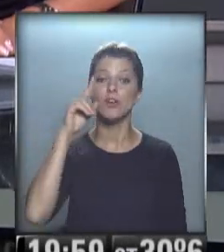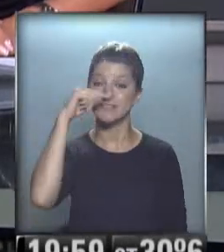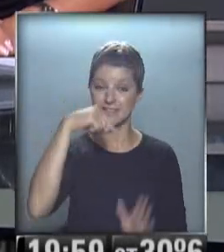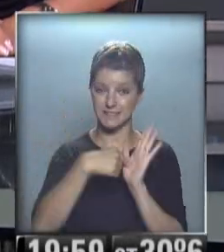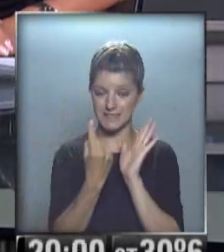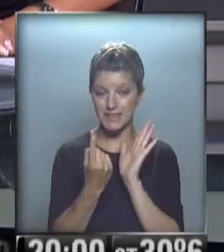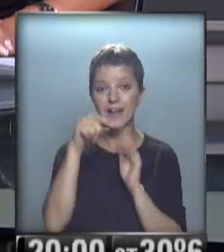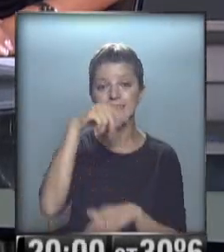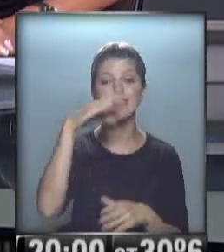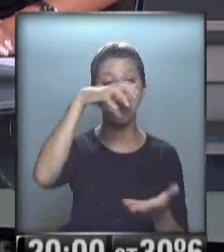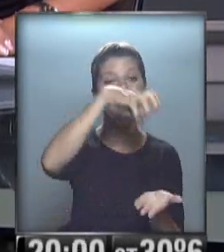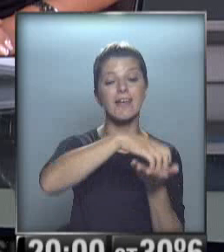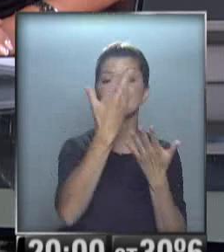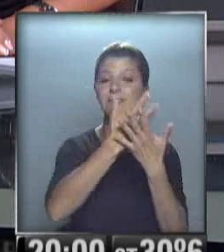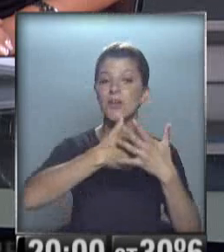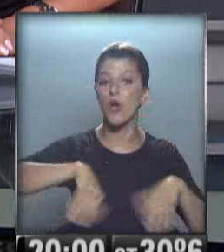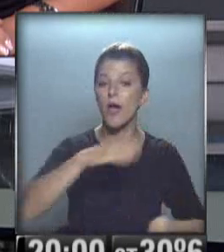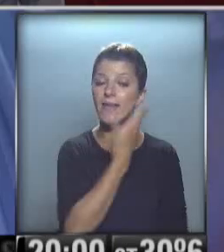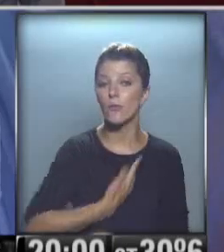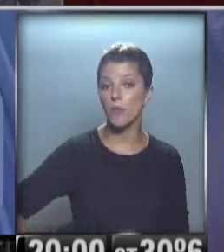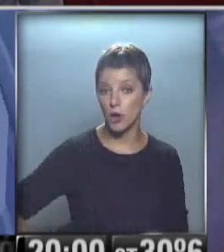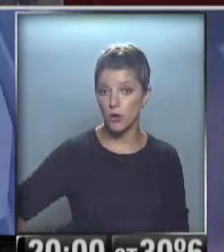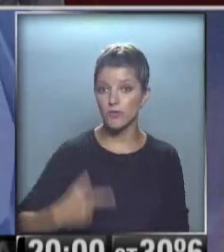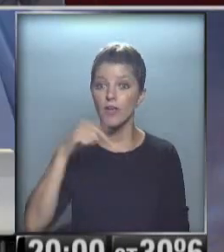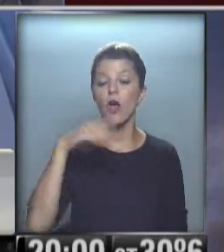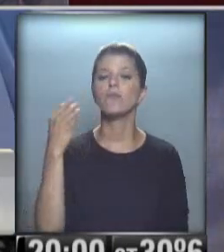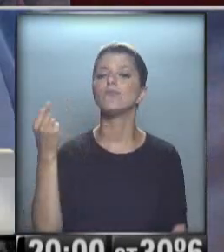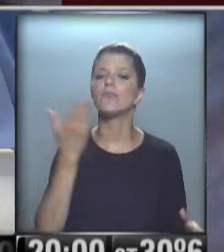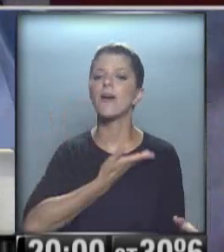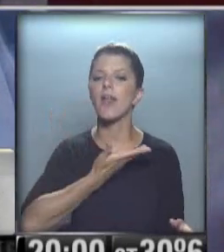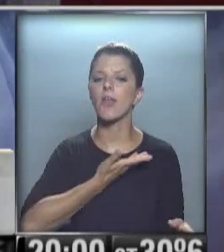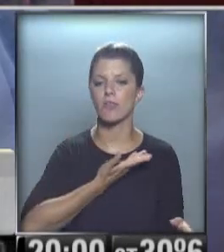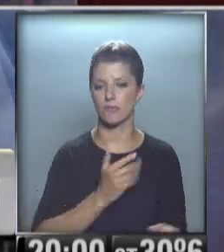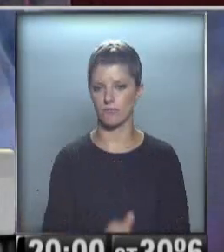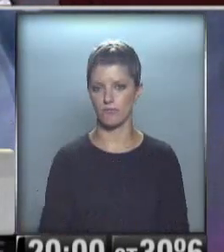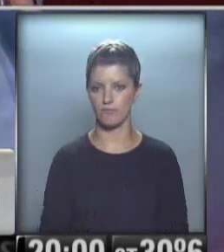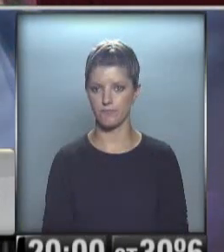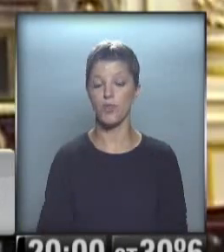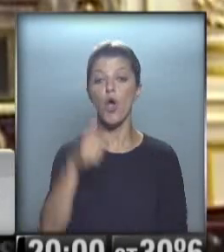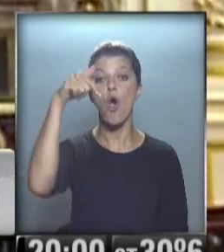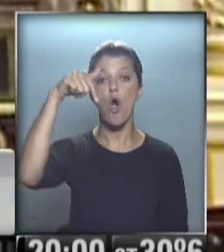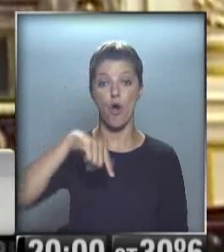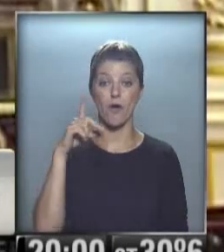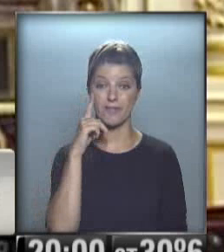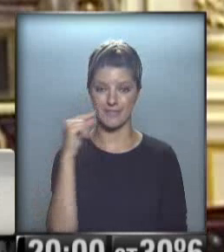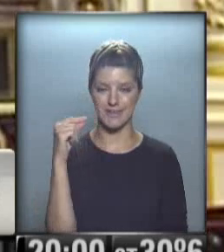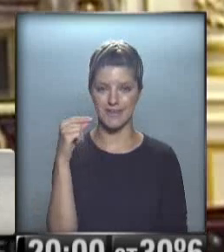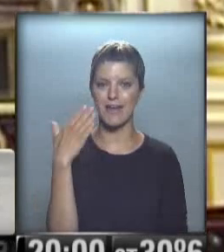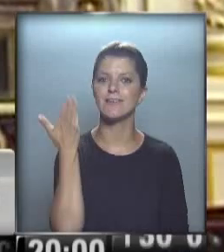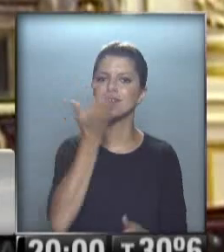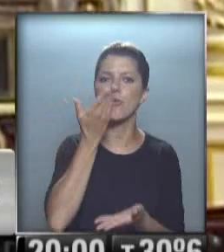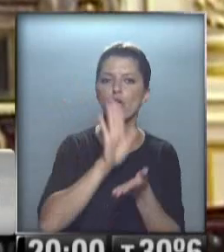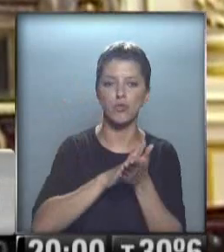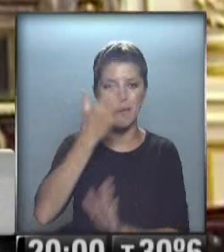en Casa de Gobierno en vivo. Fernando Alonso. Fernando, un título. A ver. Y en este día, Pablo, donde se habló tanto de la